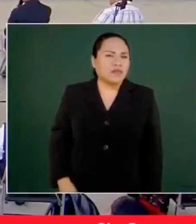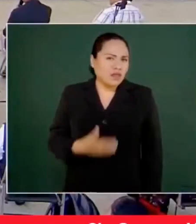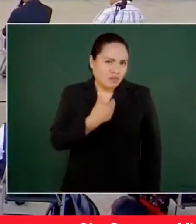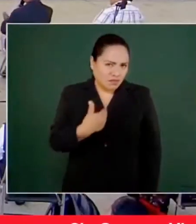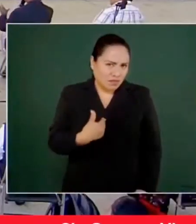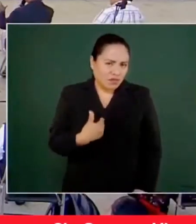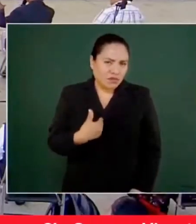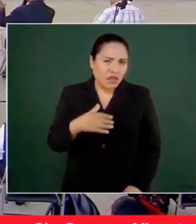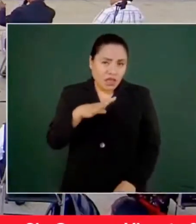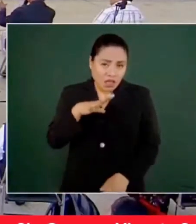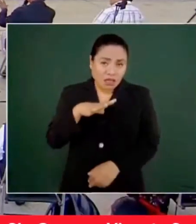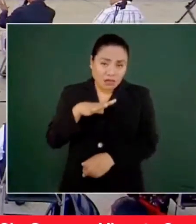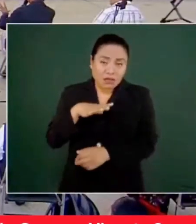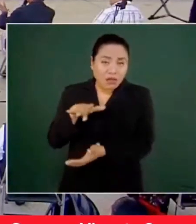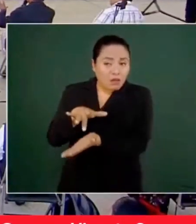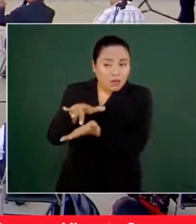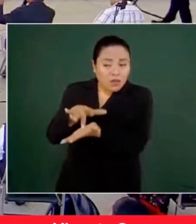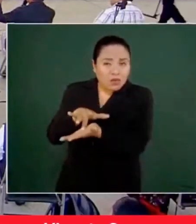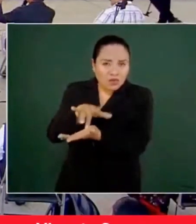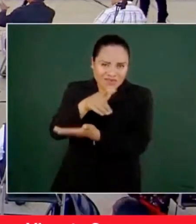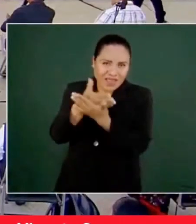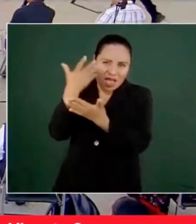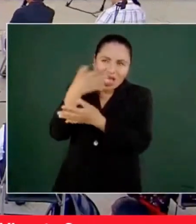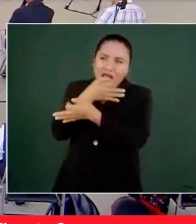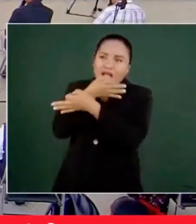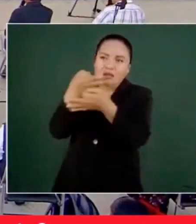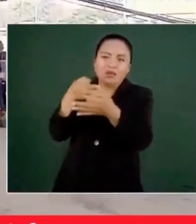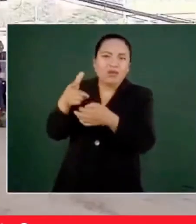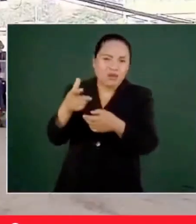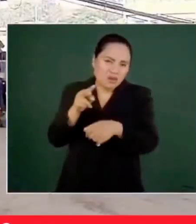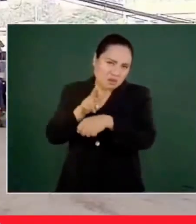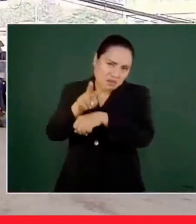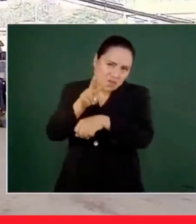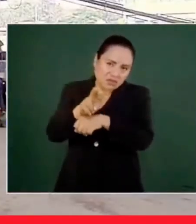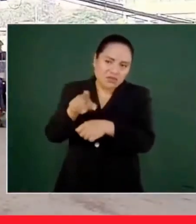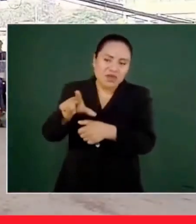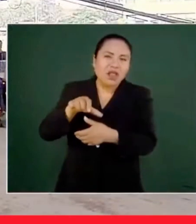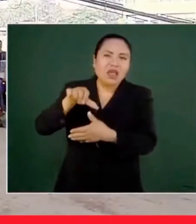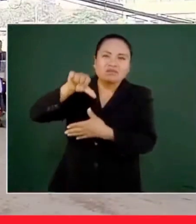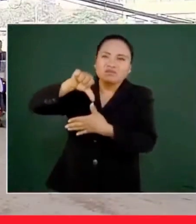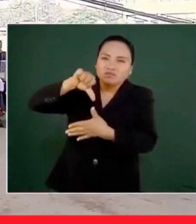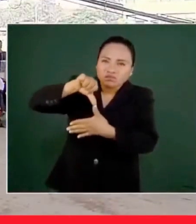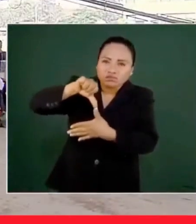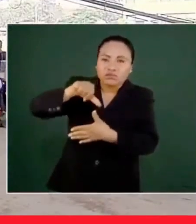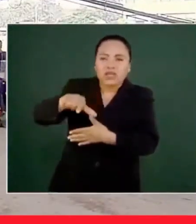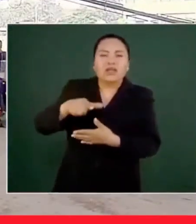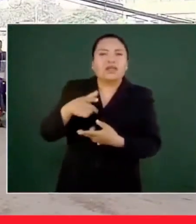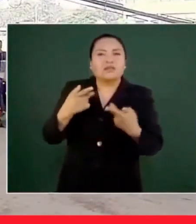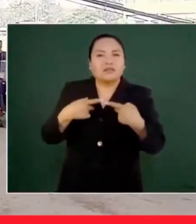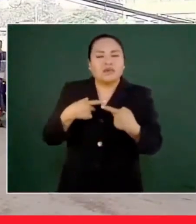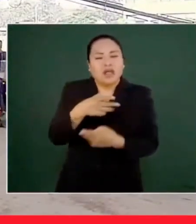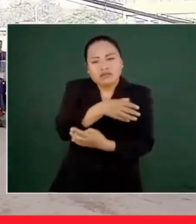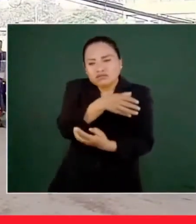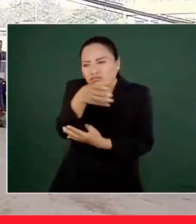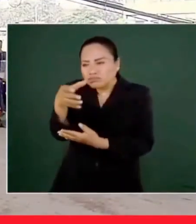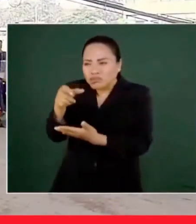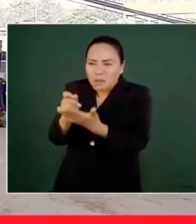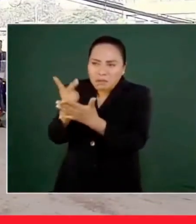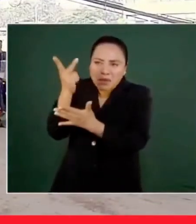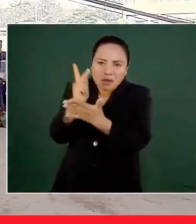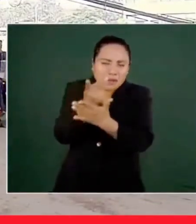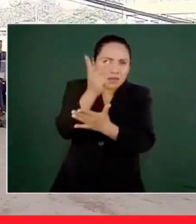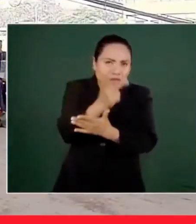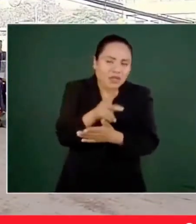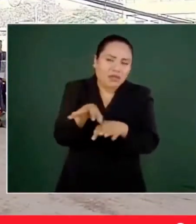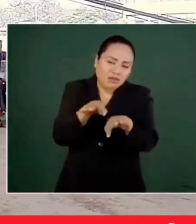Como anunció usted para Centroamérica con Venezuela, mejor del programa Sembrando Vida, porque el principal flujo de